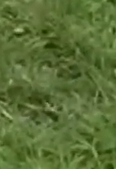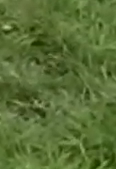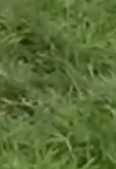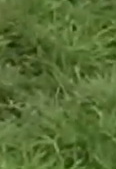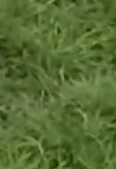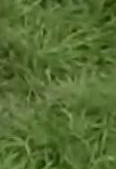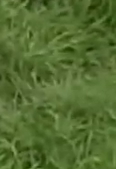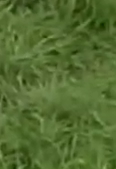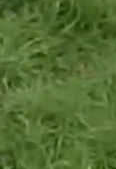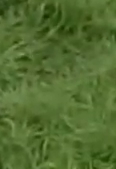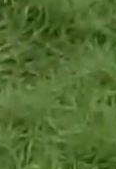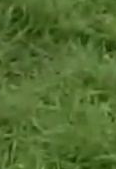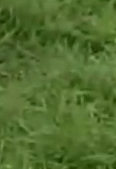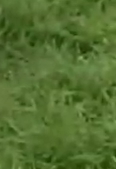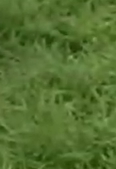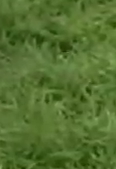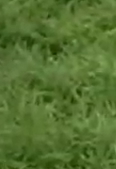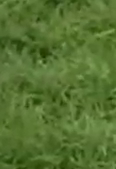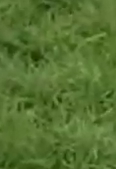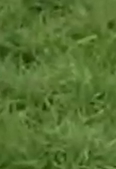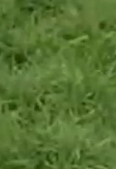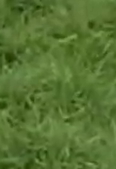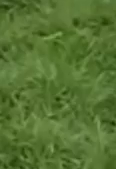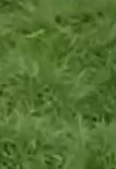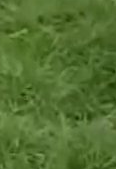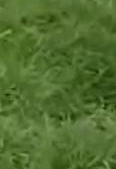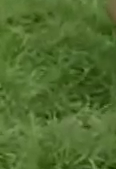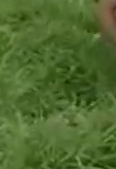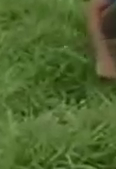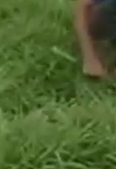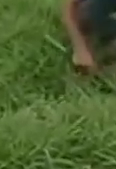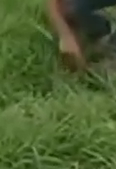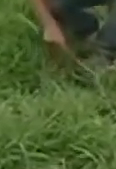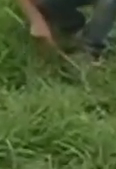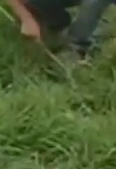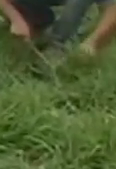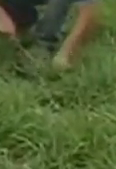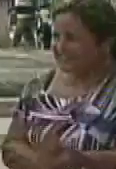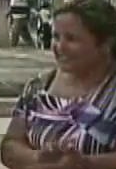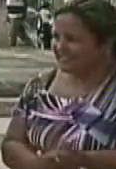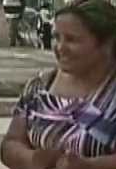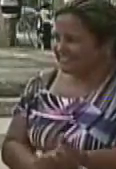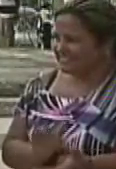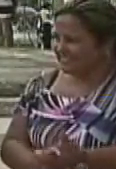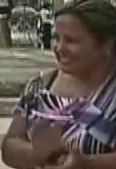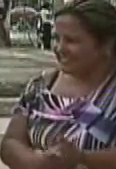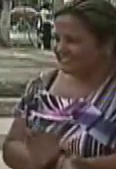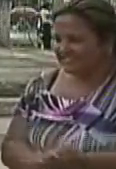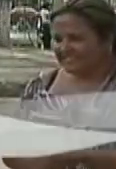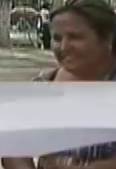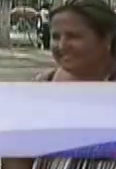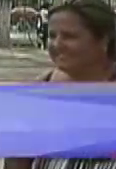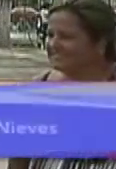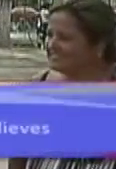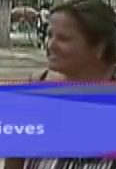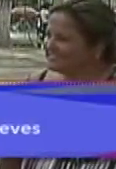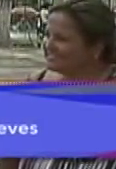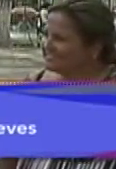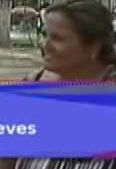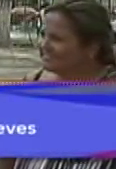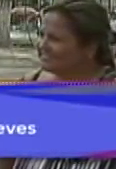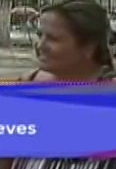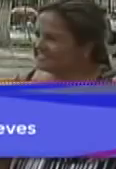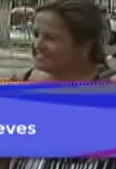Alcaldesa. Gracias, gobernador. Buenas tardes, presidente. Un saludo revolucionario y feminista. Aquí nos